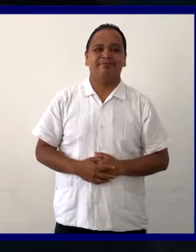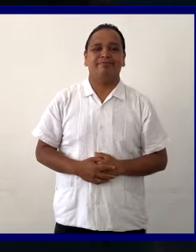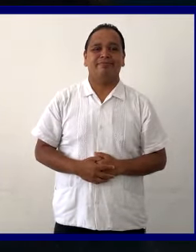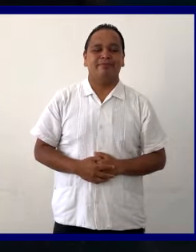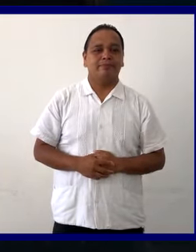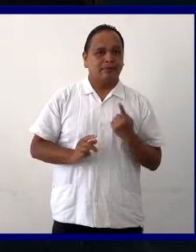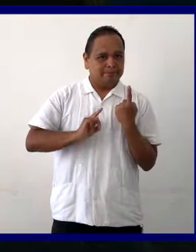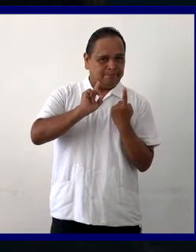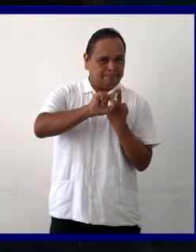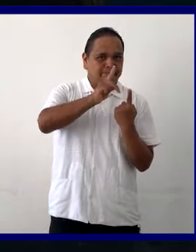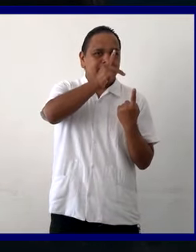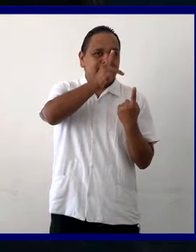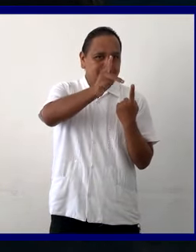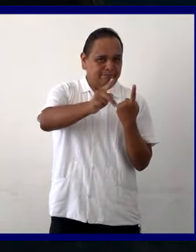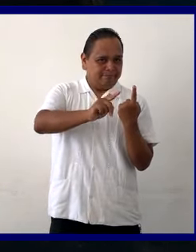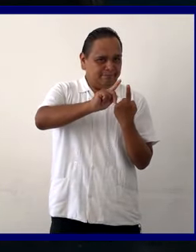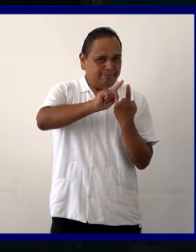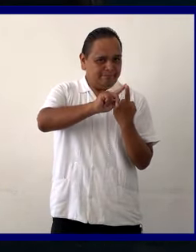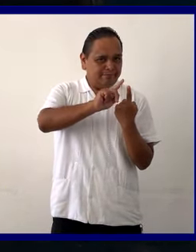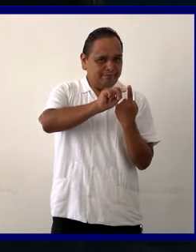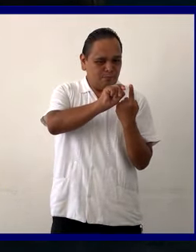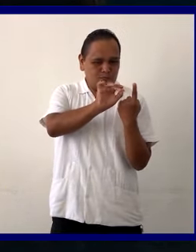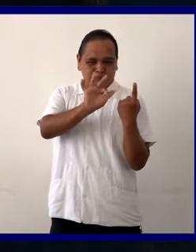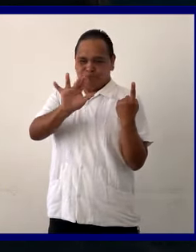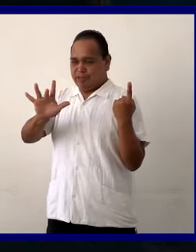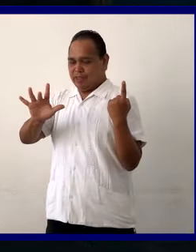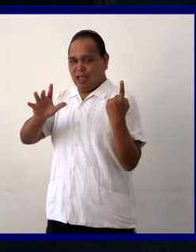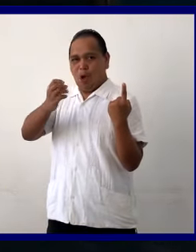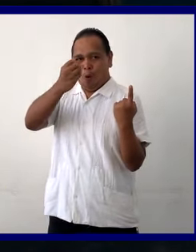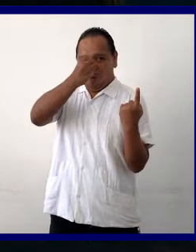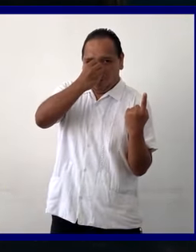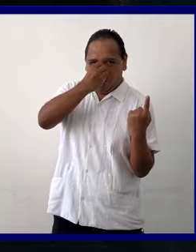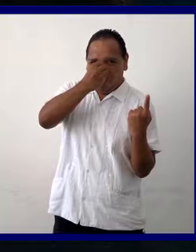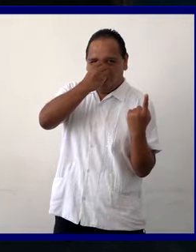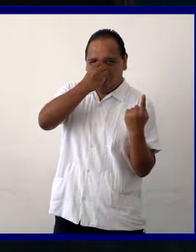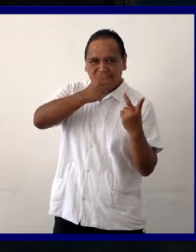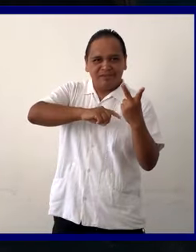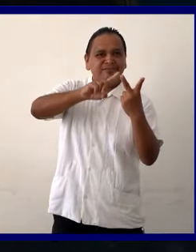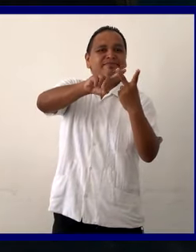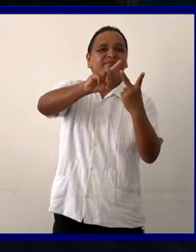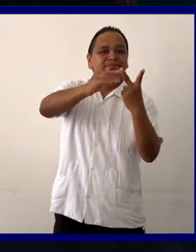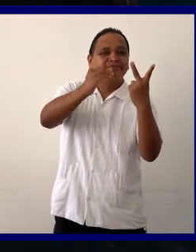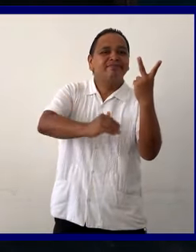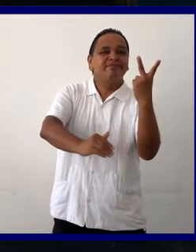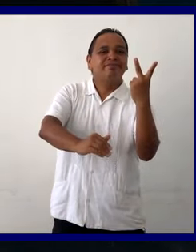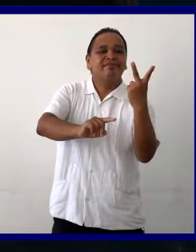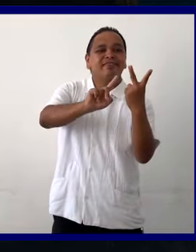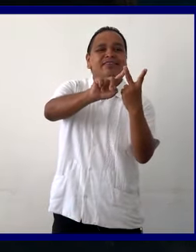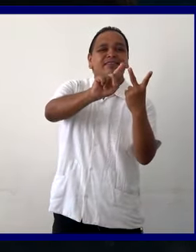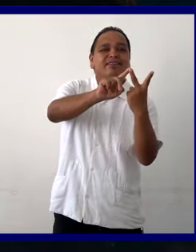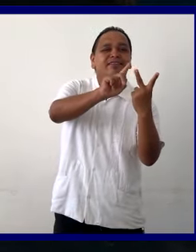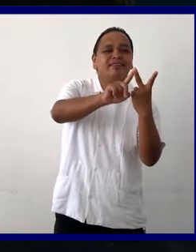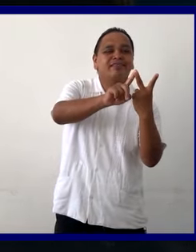La primera palabra es osito. Muy bien. ¿Cuál es la siguiente?